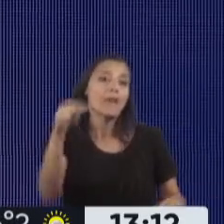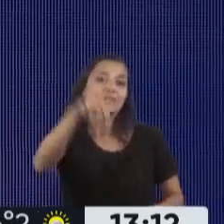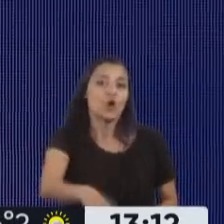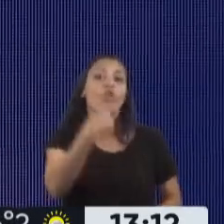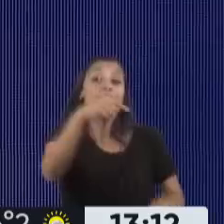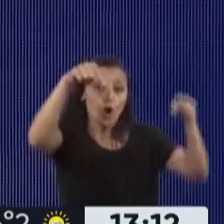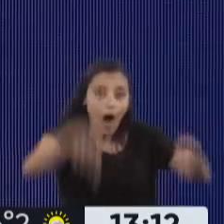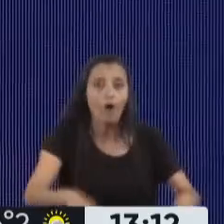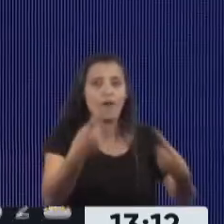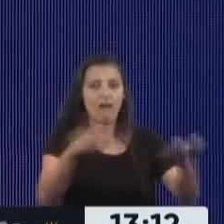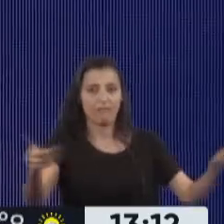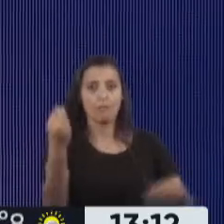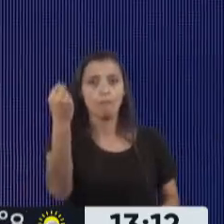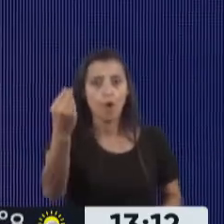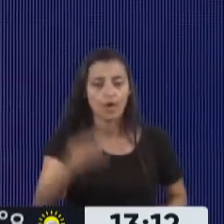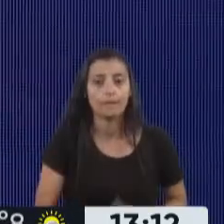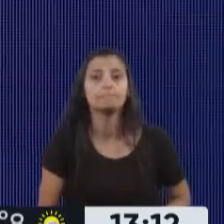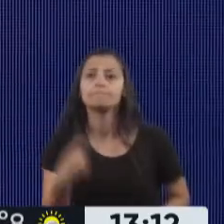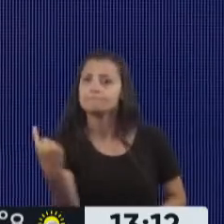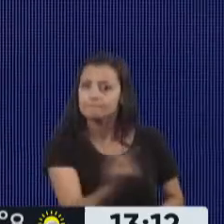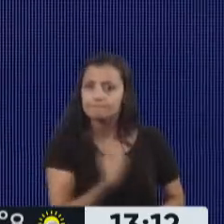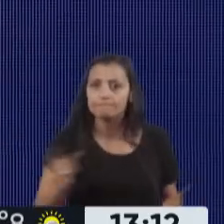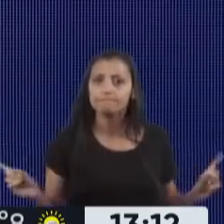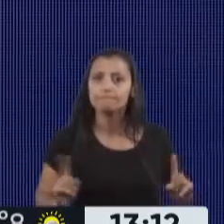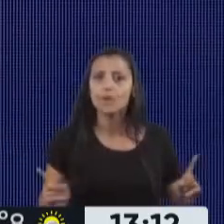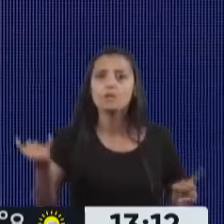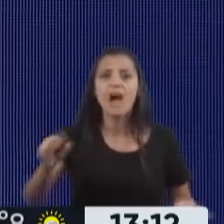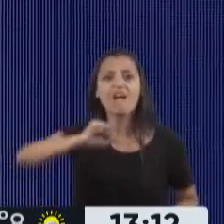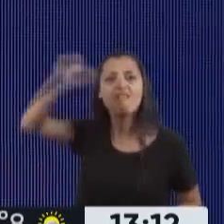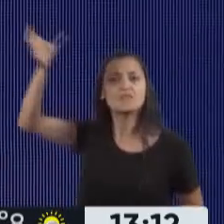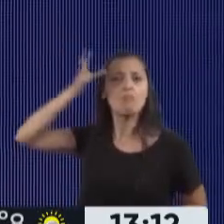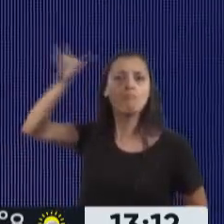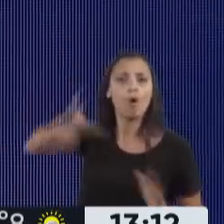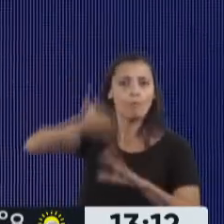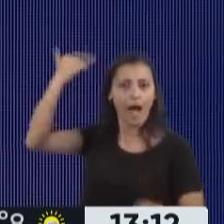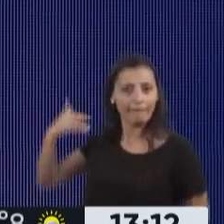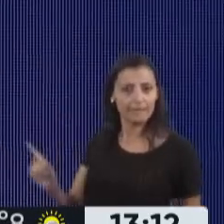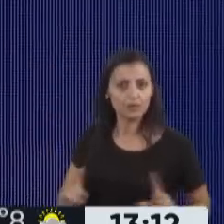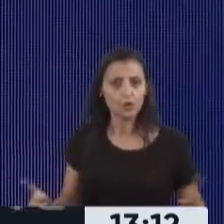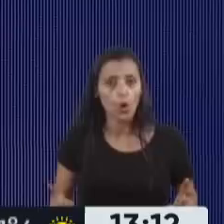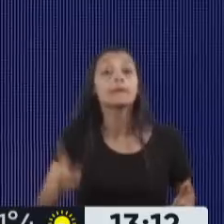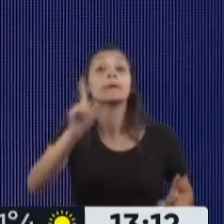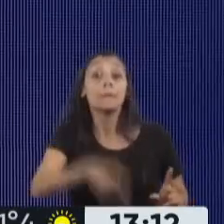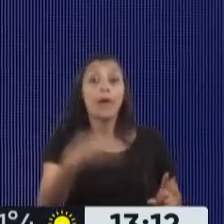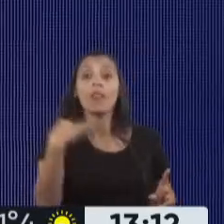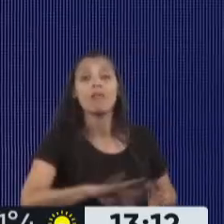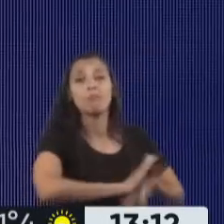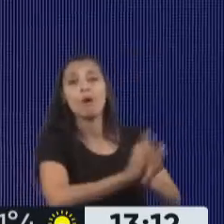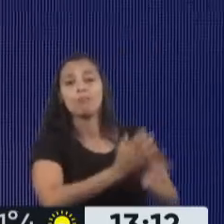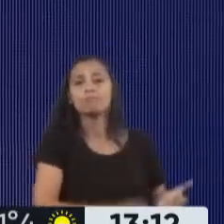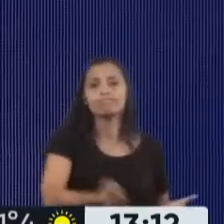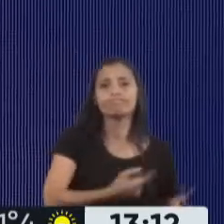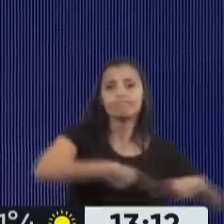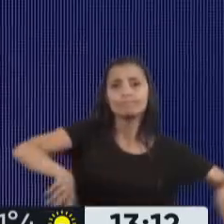diferente. Porque no lo hicimos teniendo una hiperinflación previa que implicara una profunda licuación de los